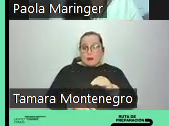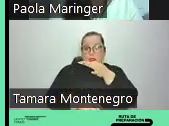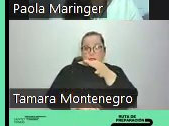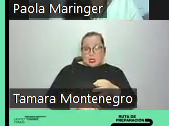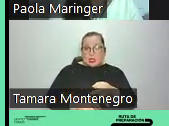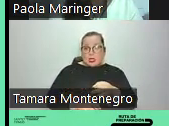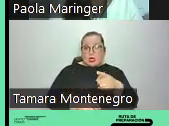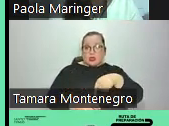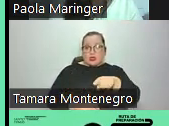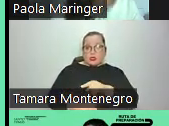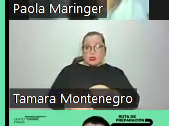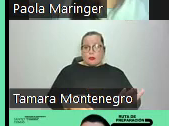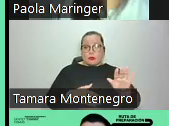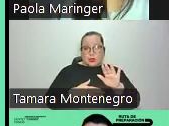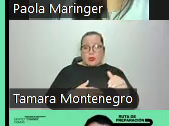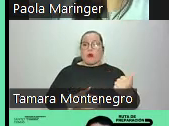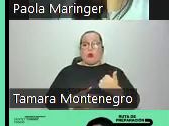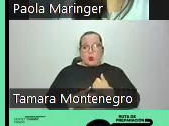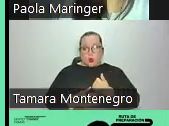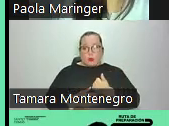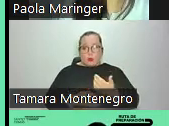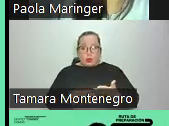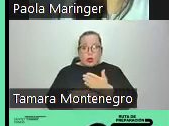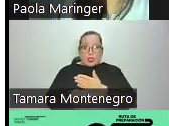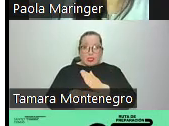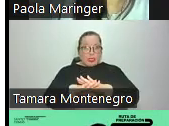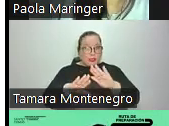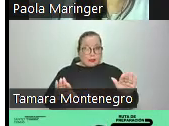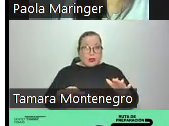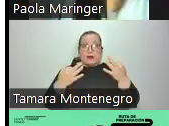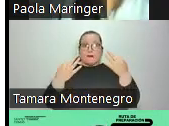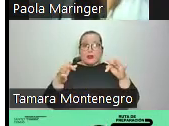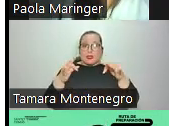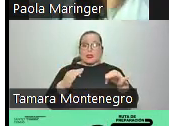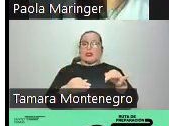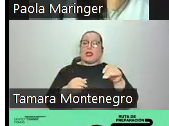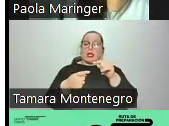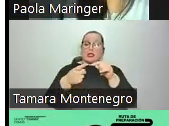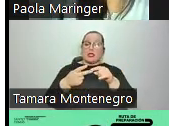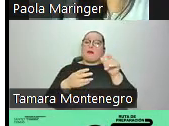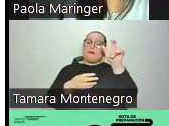se promete se cumple. Quiero, antes de terminar, felicitar a aquellos que ya han sido